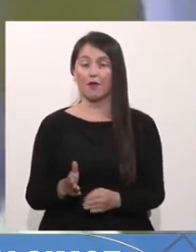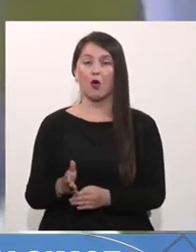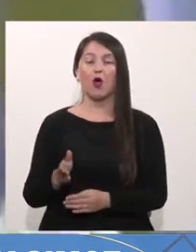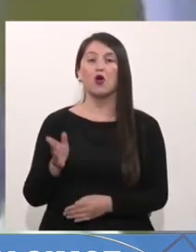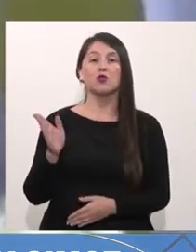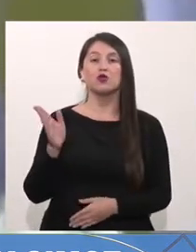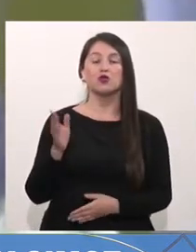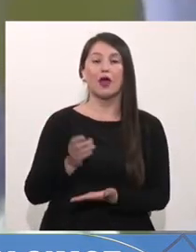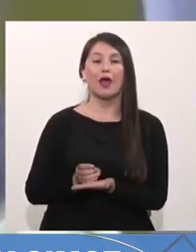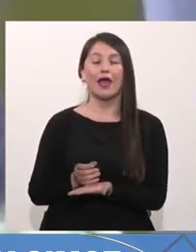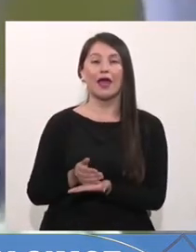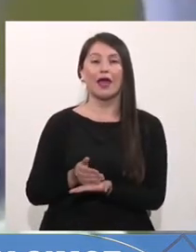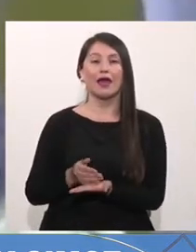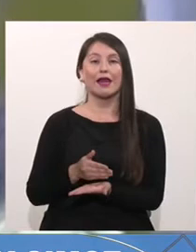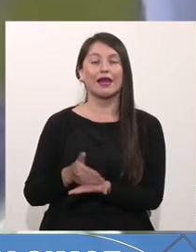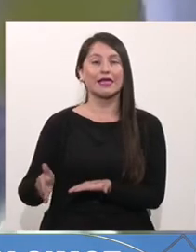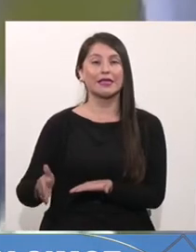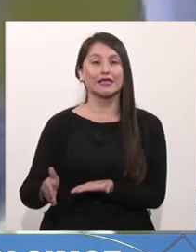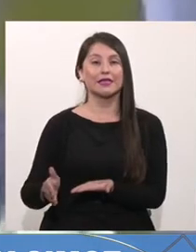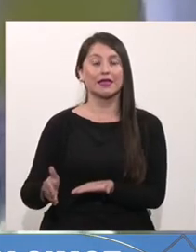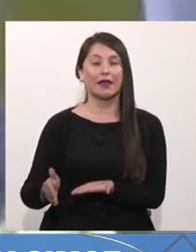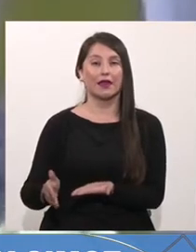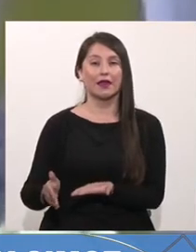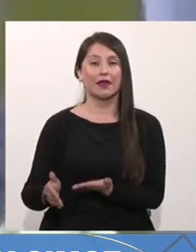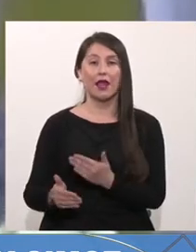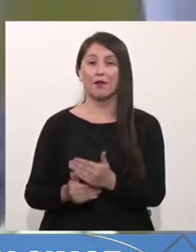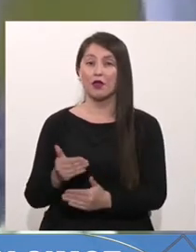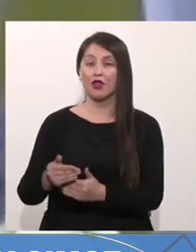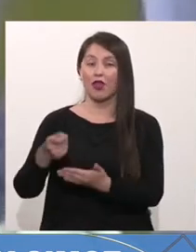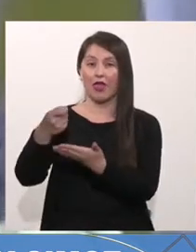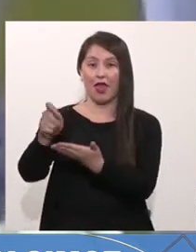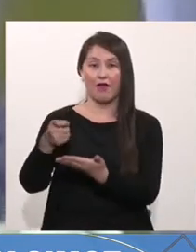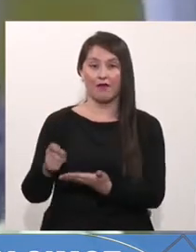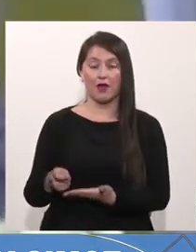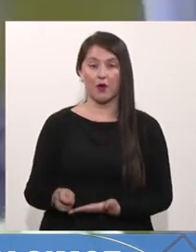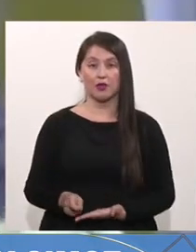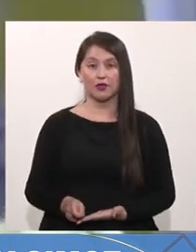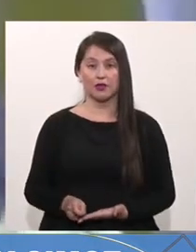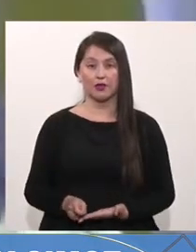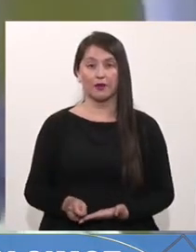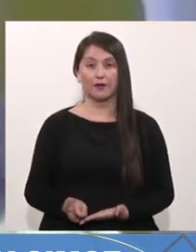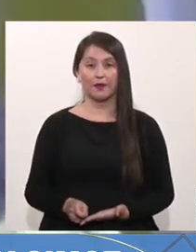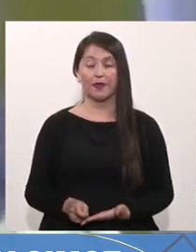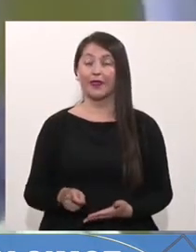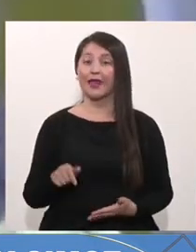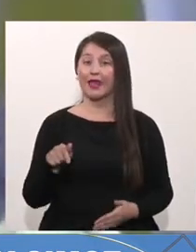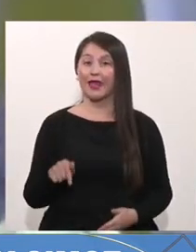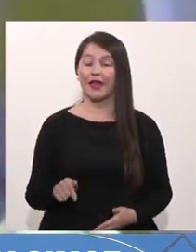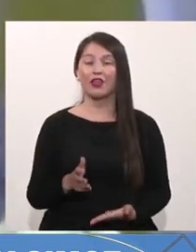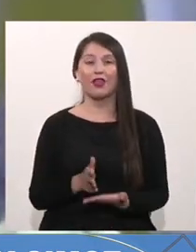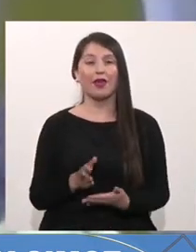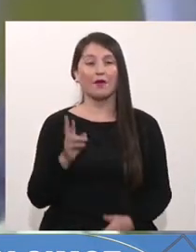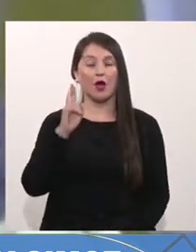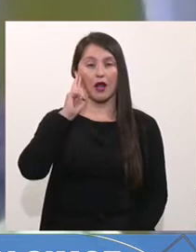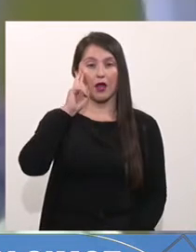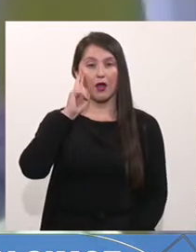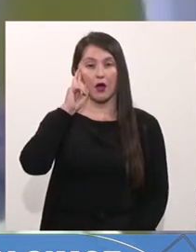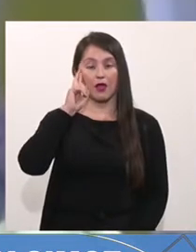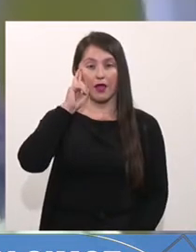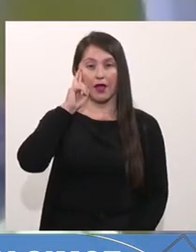solicitudes en orden a suspender la realización del proceso de evaluación. Y en esto cabe recordar